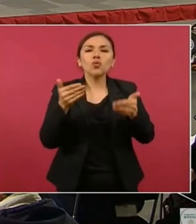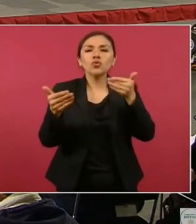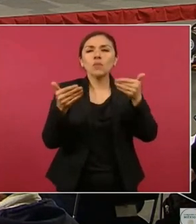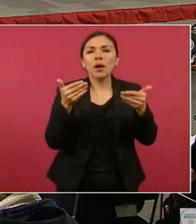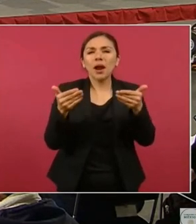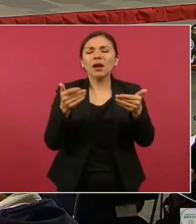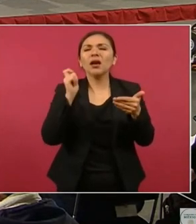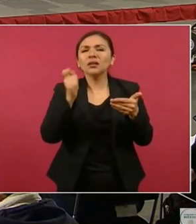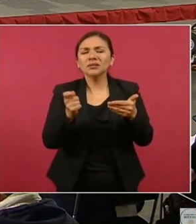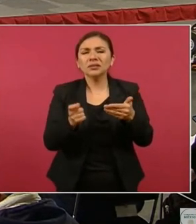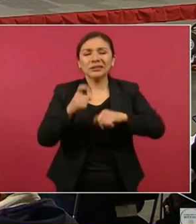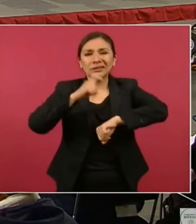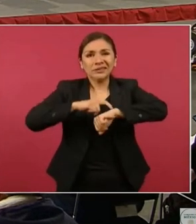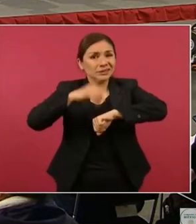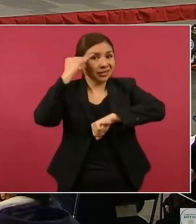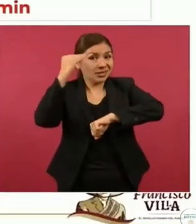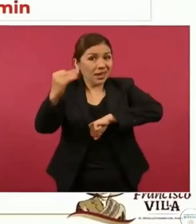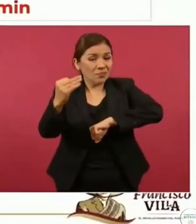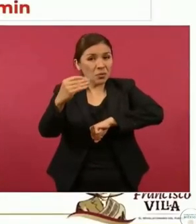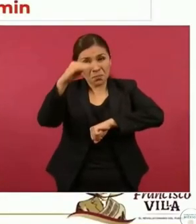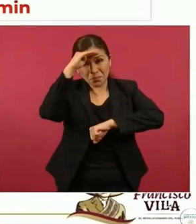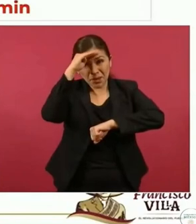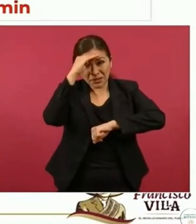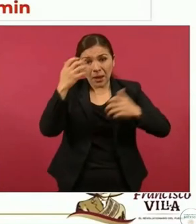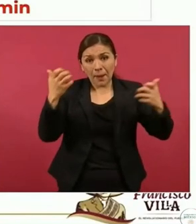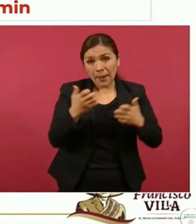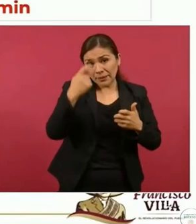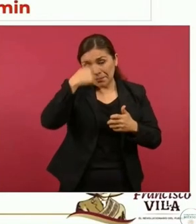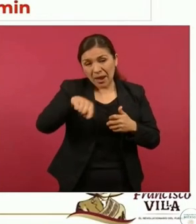entre cuál era el tiempo que se tenían con y sin